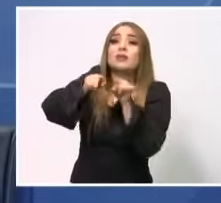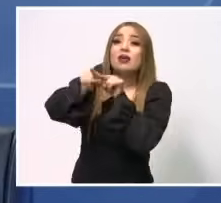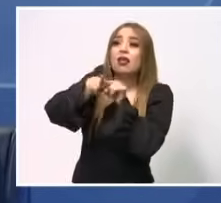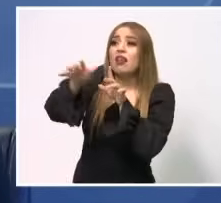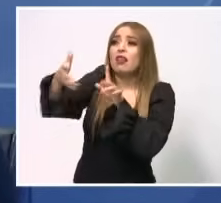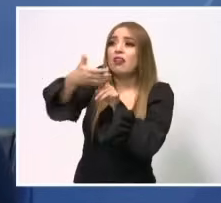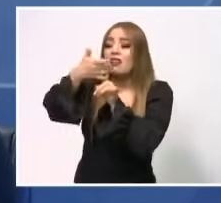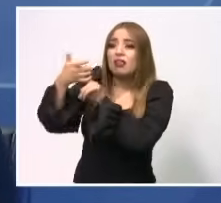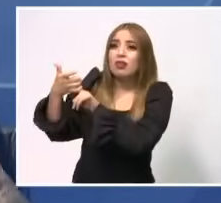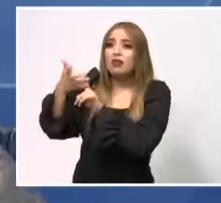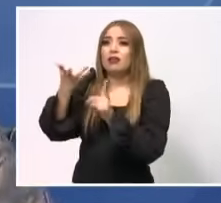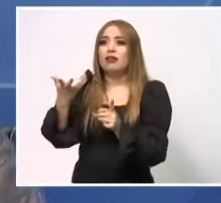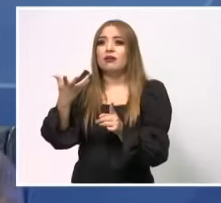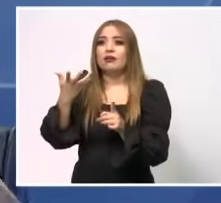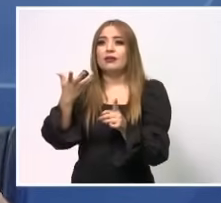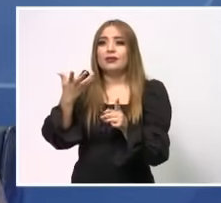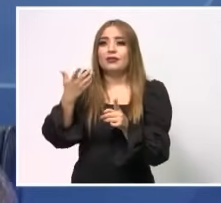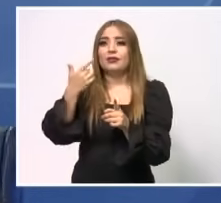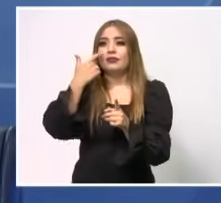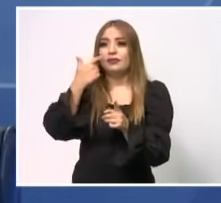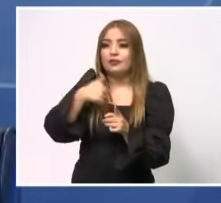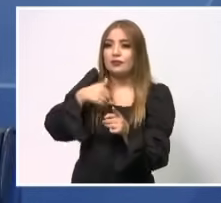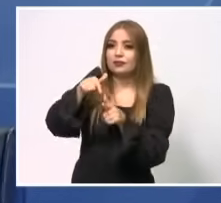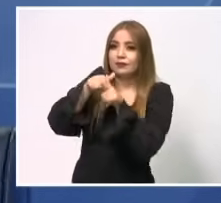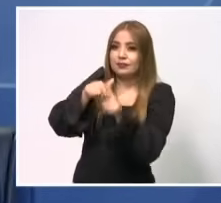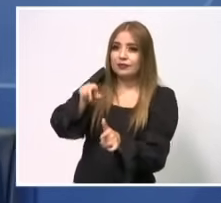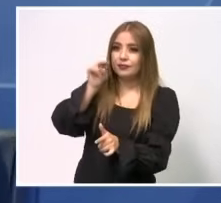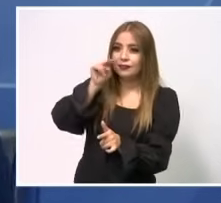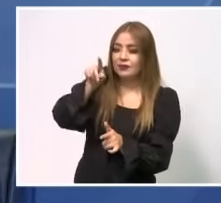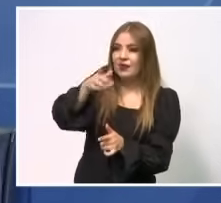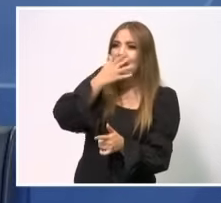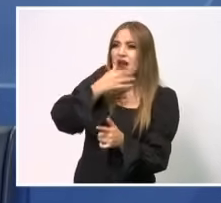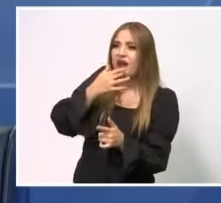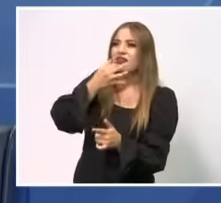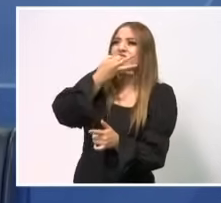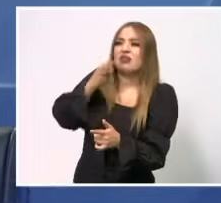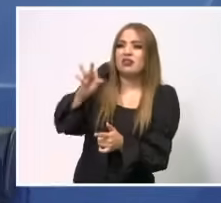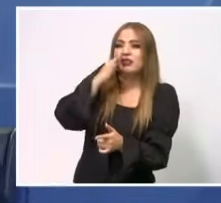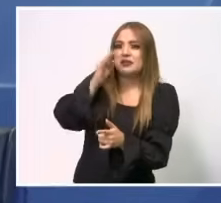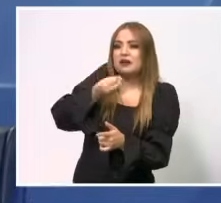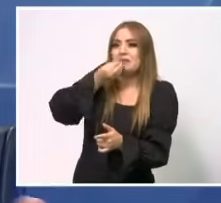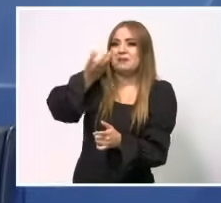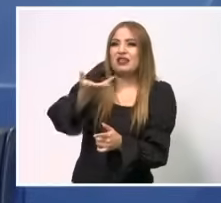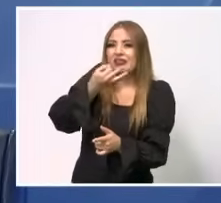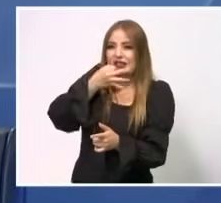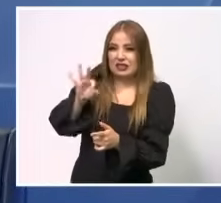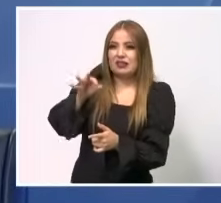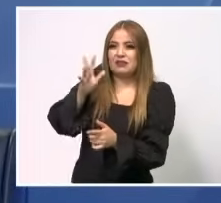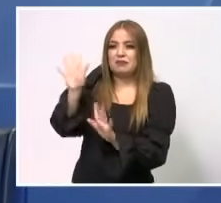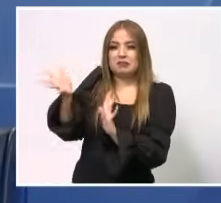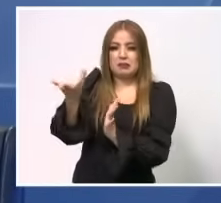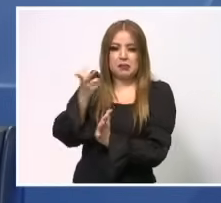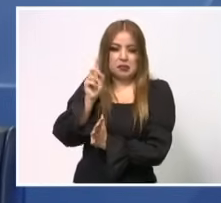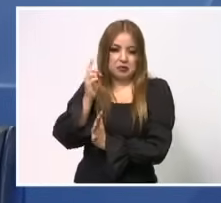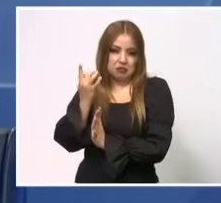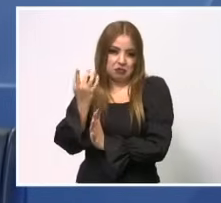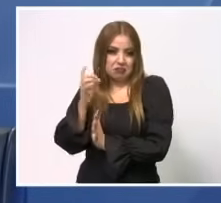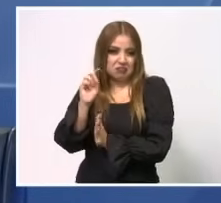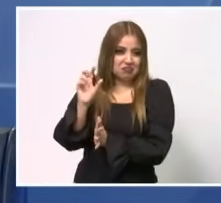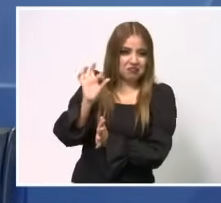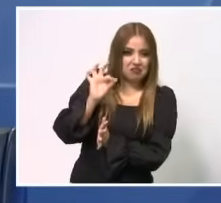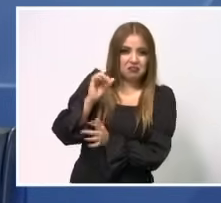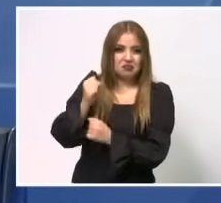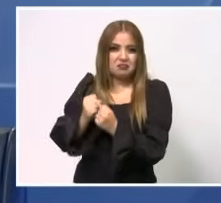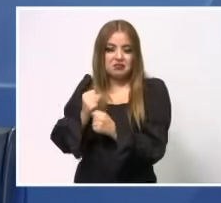hermano y demás este yo seguía viendo que los el cuarto insultaba el otro el nuevo pues tenía como unos treinta y tantos años 40 yo creo